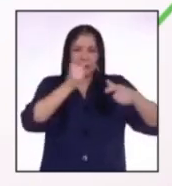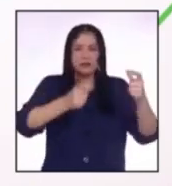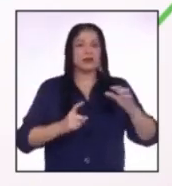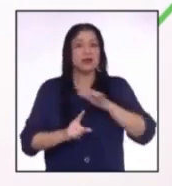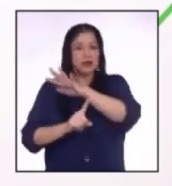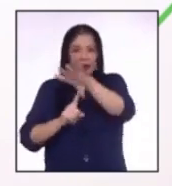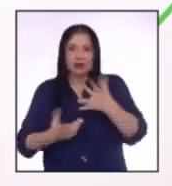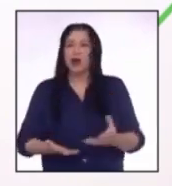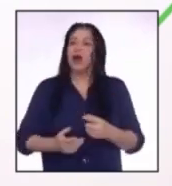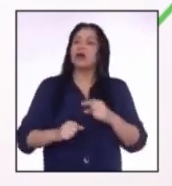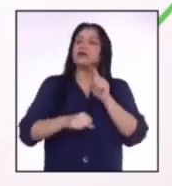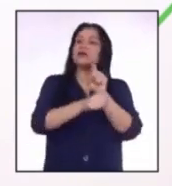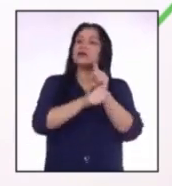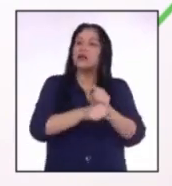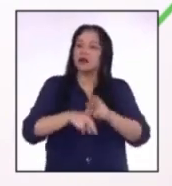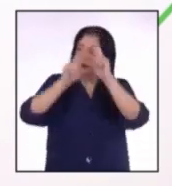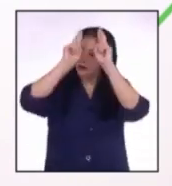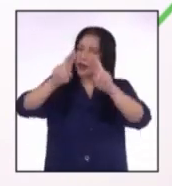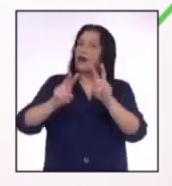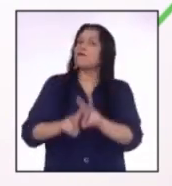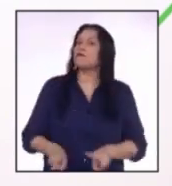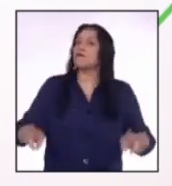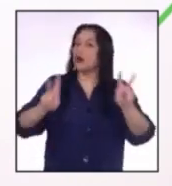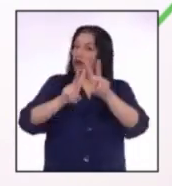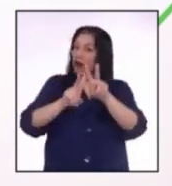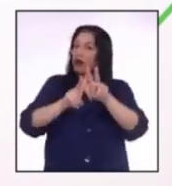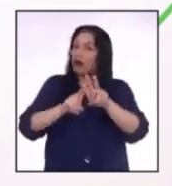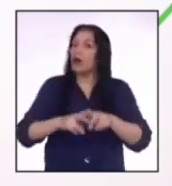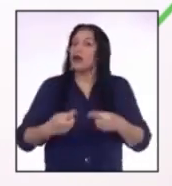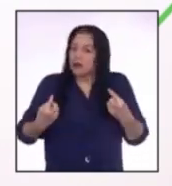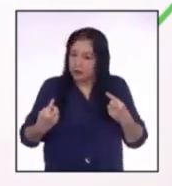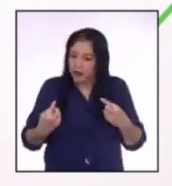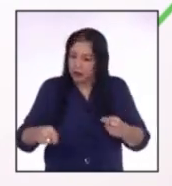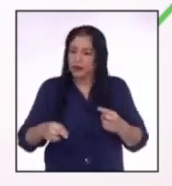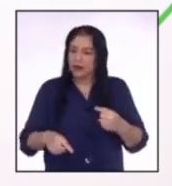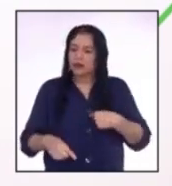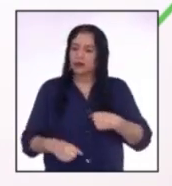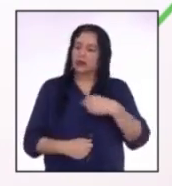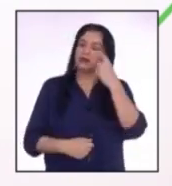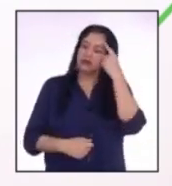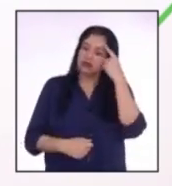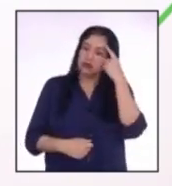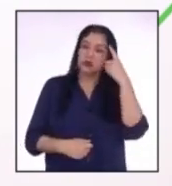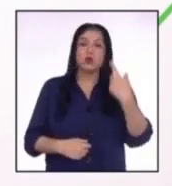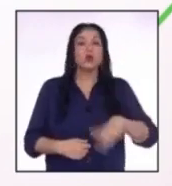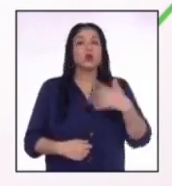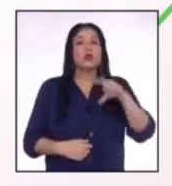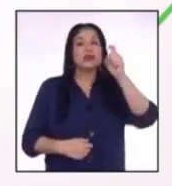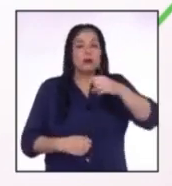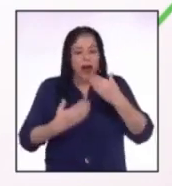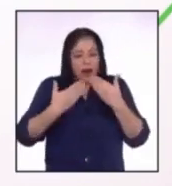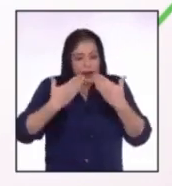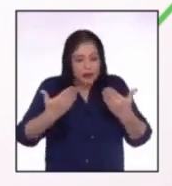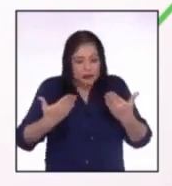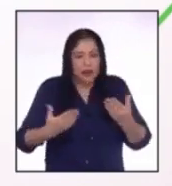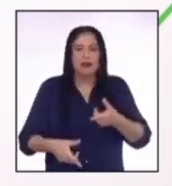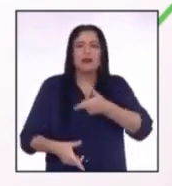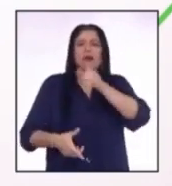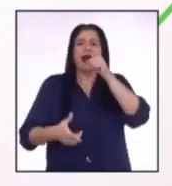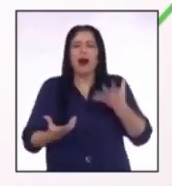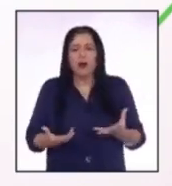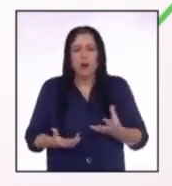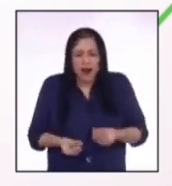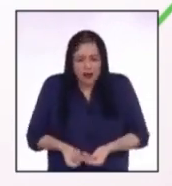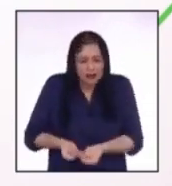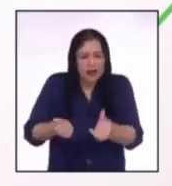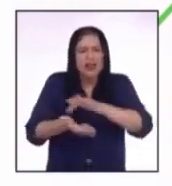valorarla y respetarla nos ayuda a darnos cuenta que debemos ser agradecidos con los alimentos el agua y